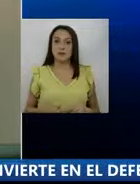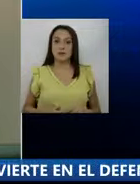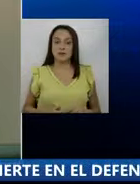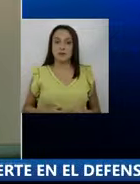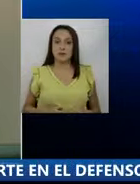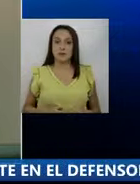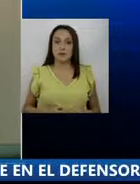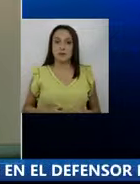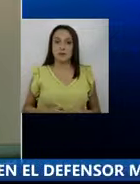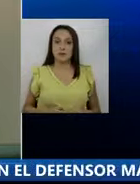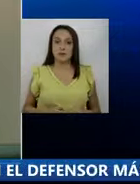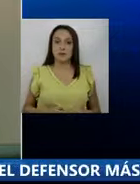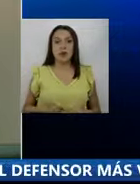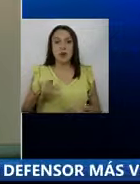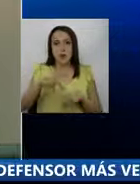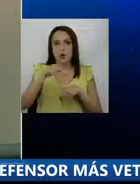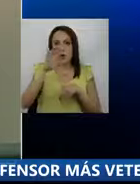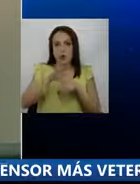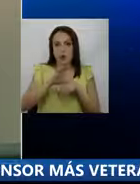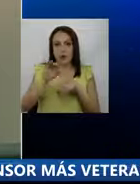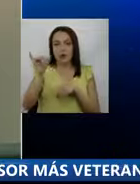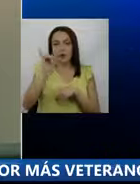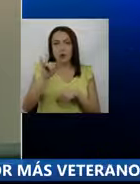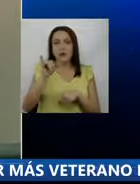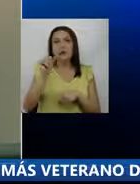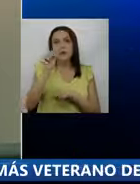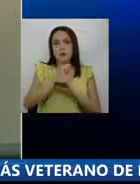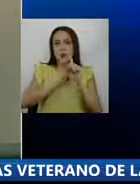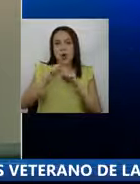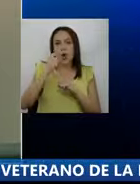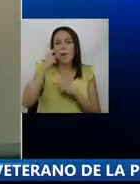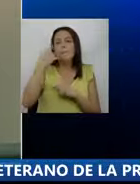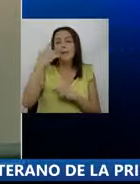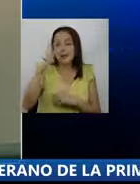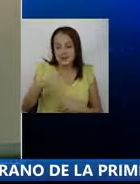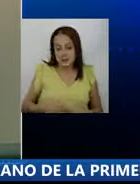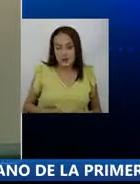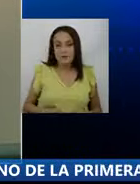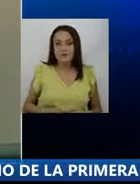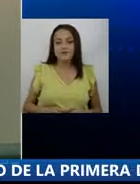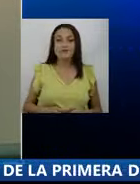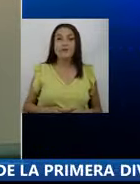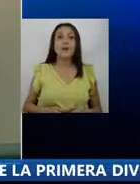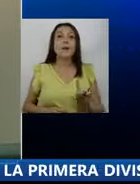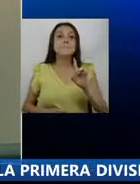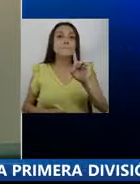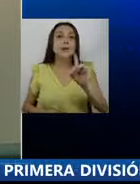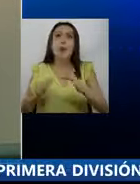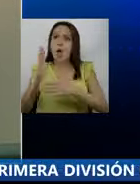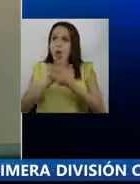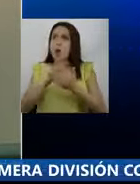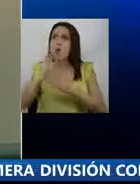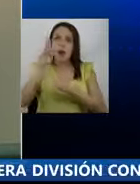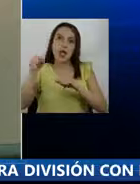fue Pocosí, también por una situación similar. Salvo que se trate de un asunto